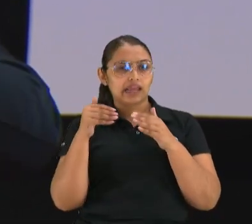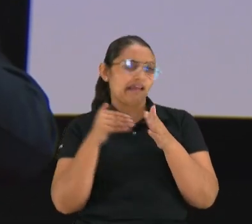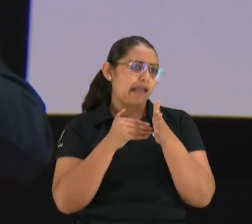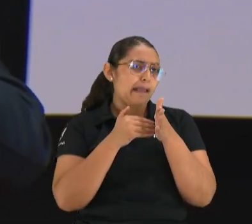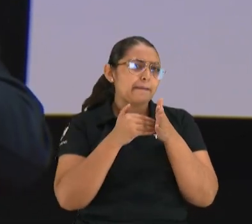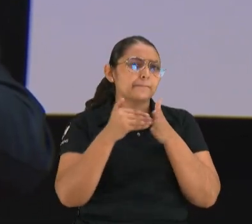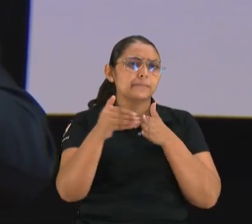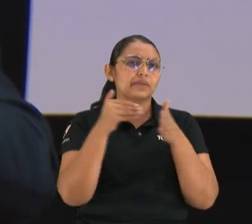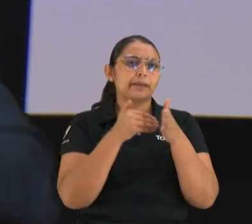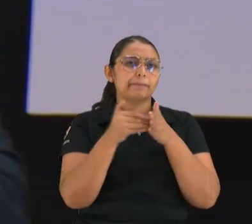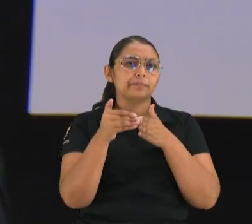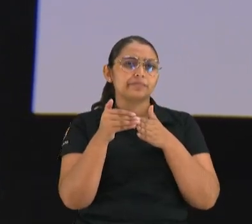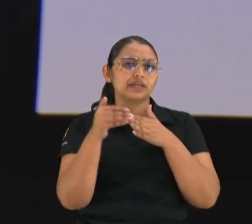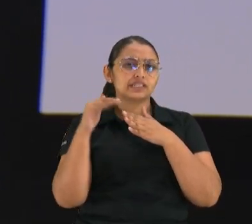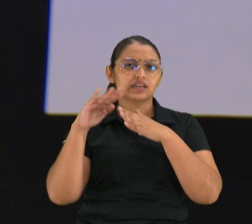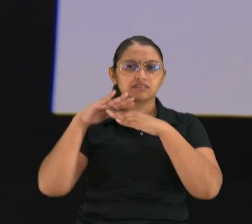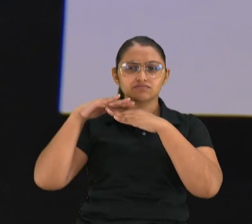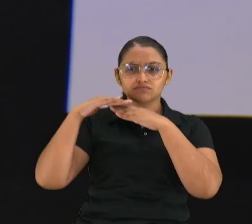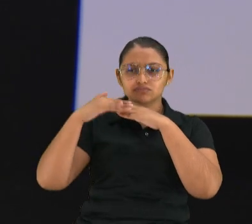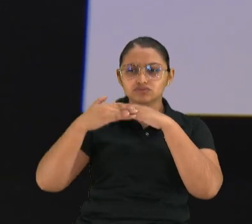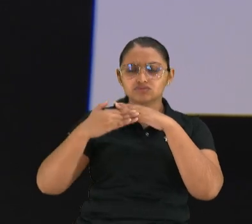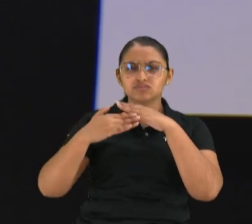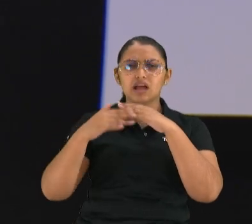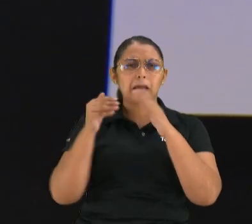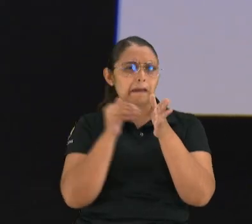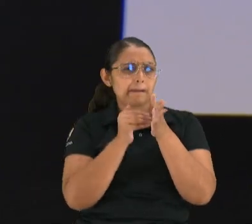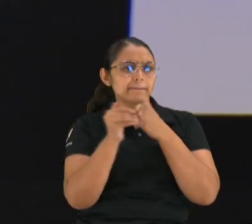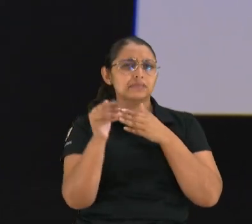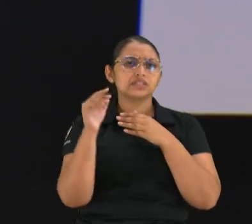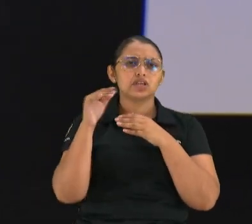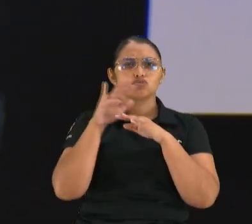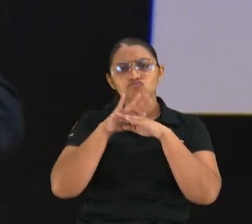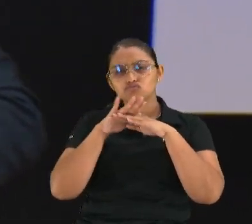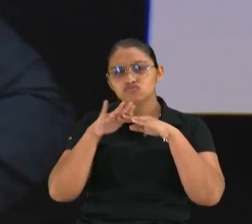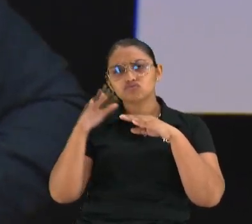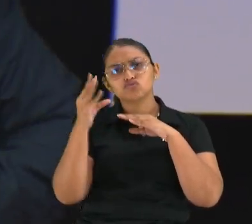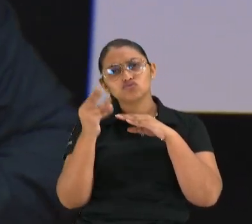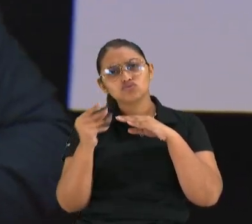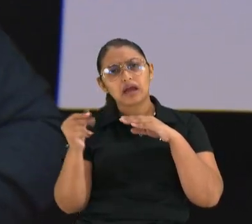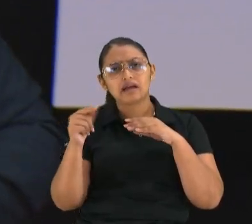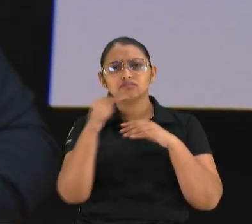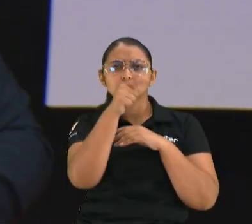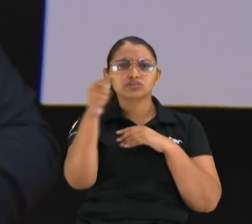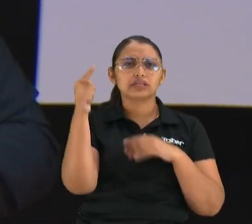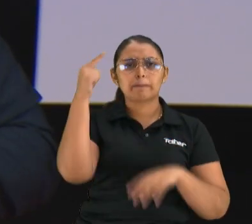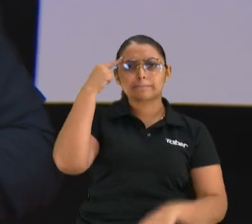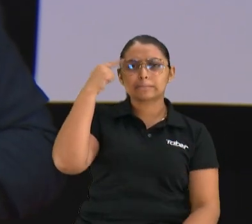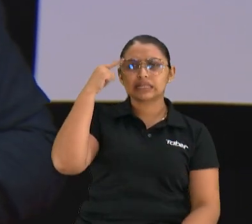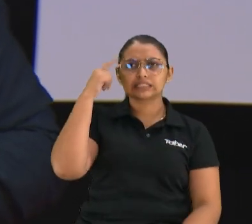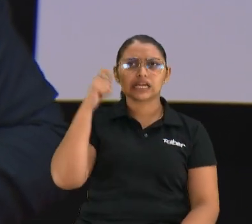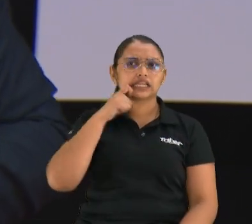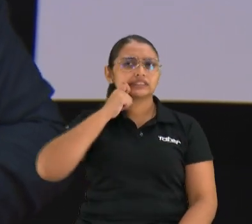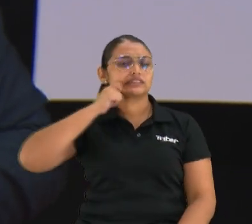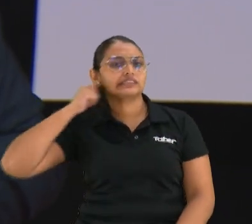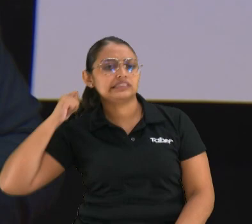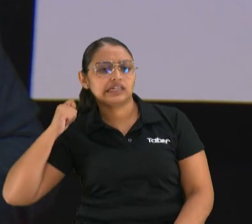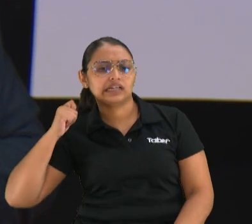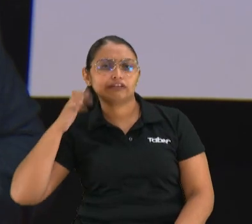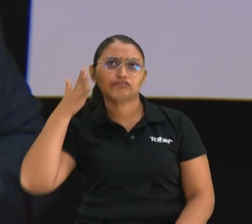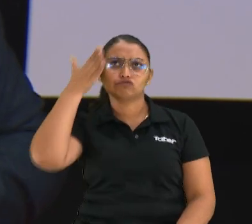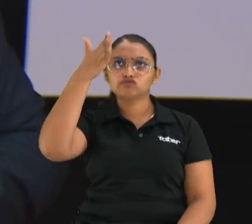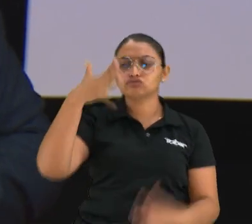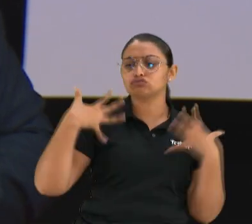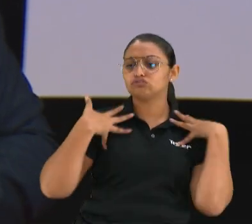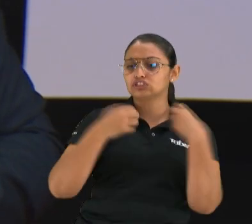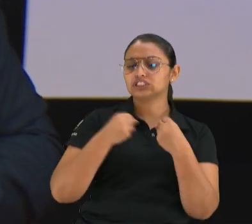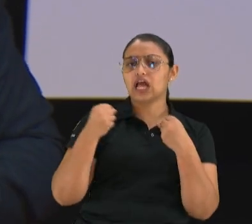y primero es medio suavecita y uno que es un poco impaciente cree que si se le arranca vas a andar más rápido No es cierto y le queda